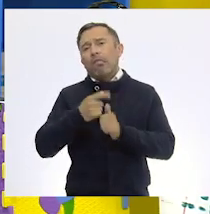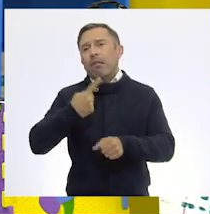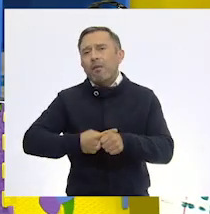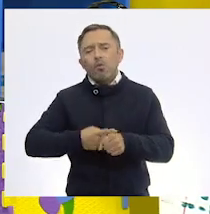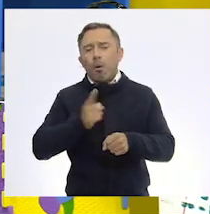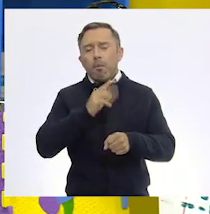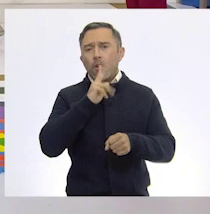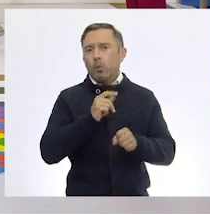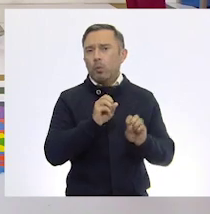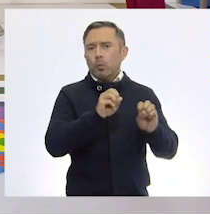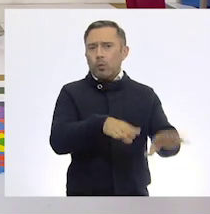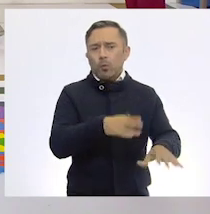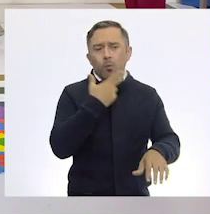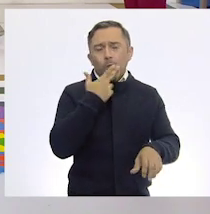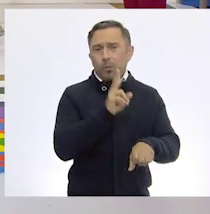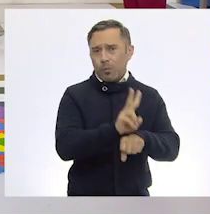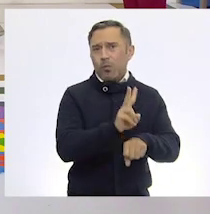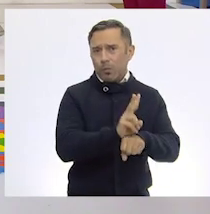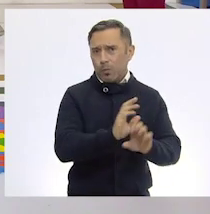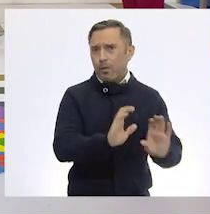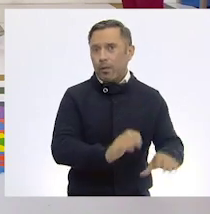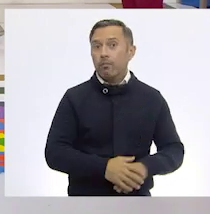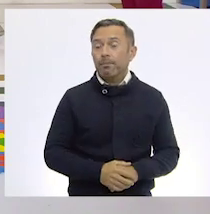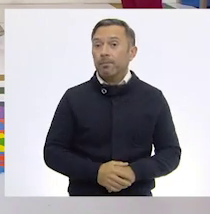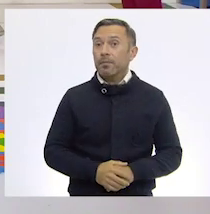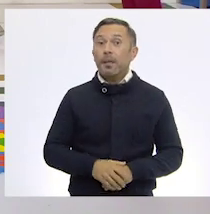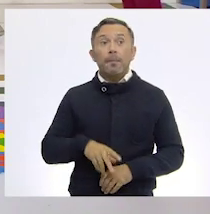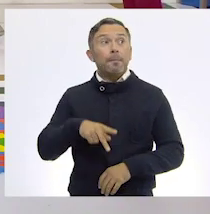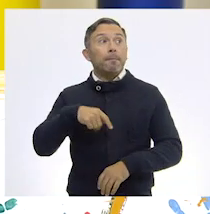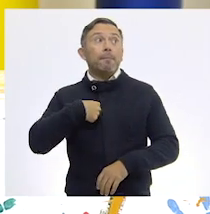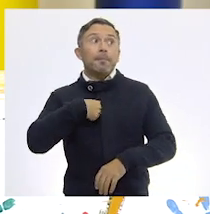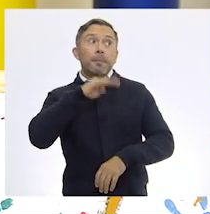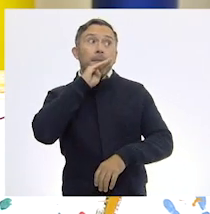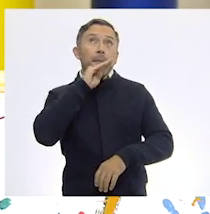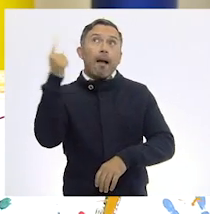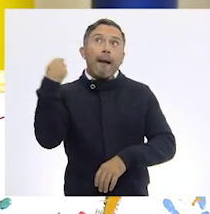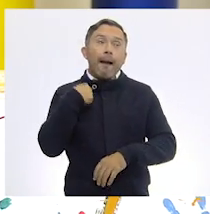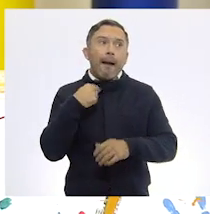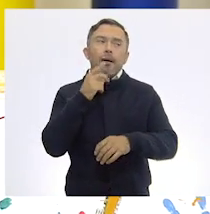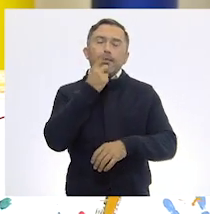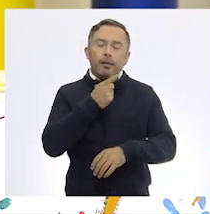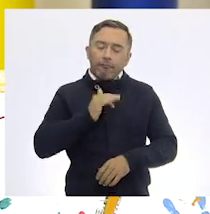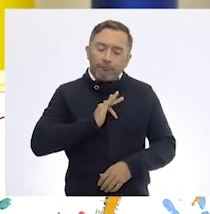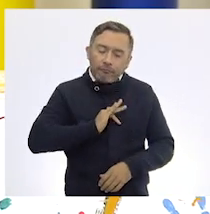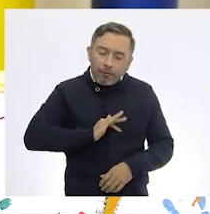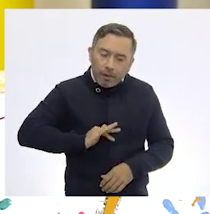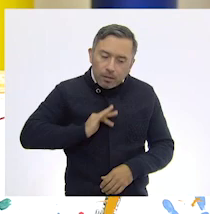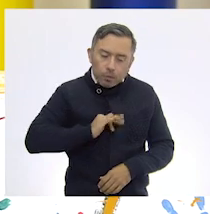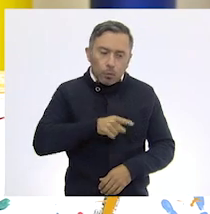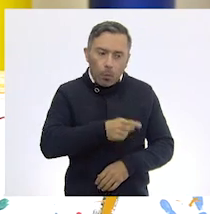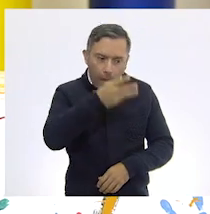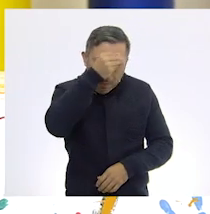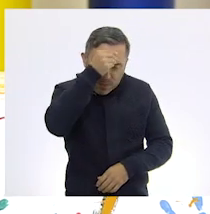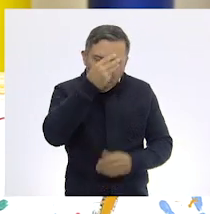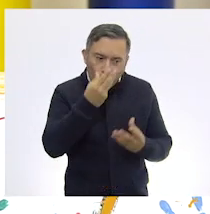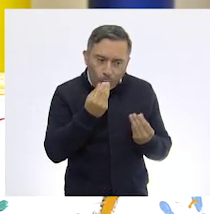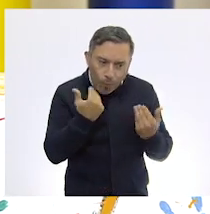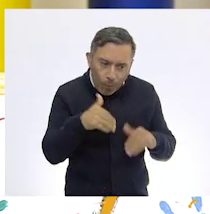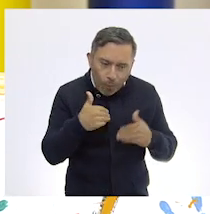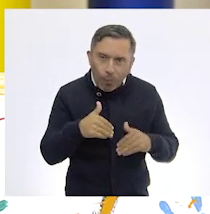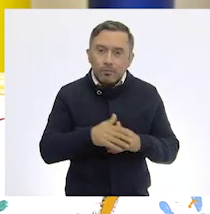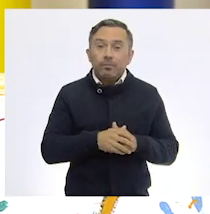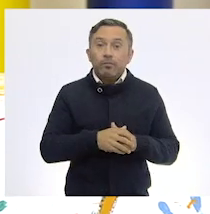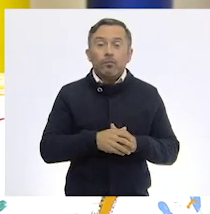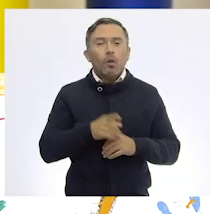cuidado. Mi mamita me felicitó. Ella dice que estoy aprendiendo mucho y que siempre piense en